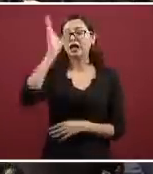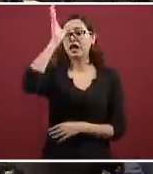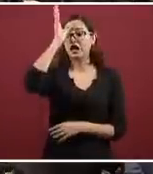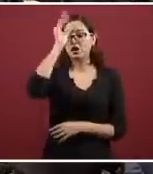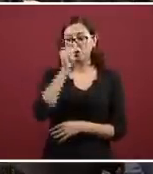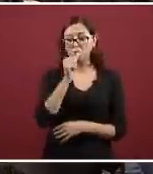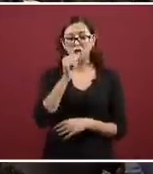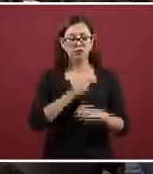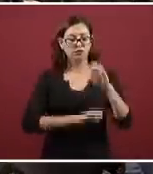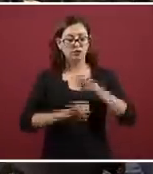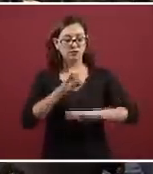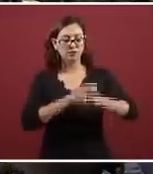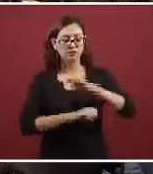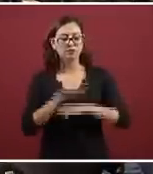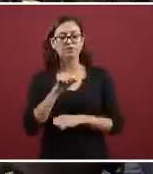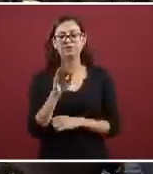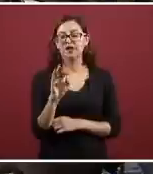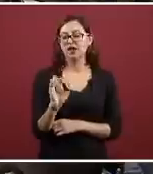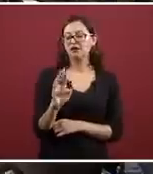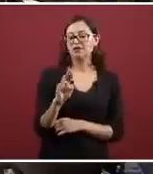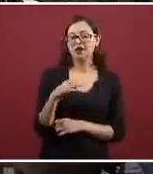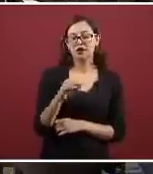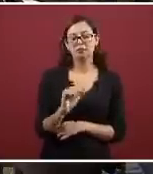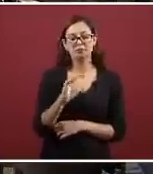la empresa Fermaca